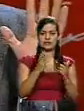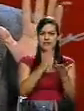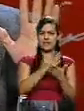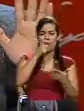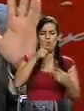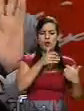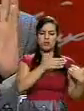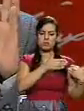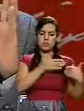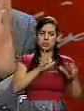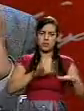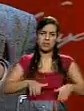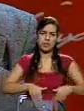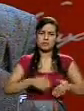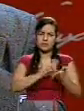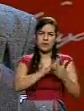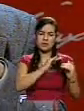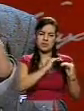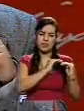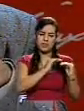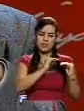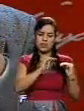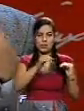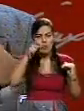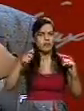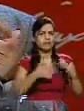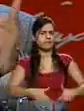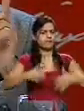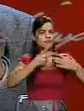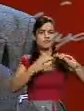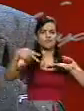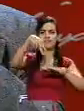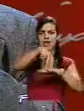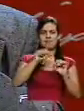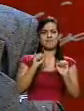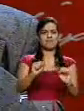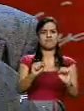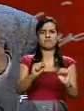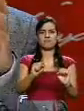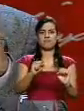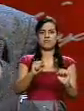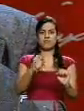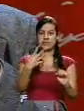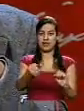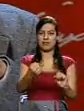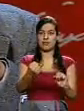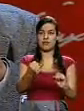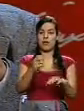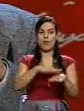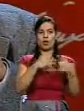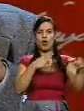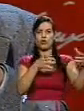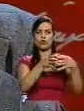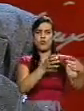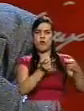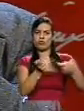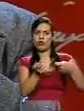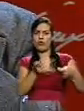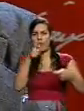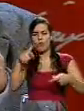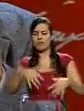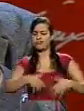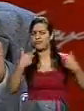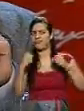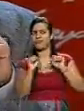para buscarle una partida de nacimiento, la relación de subordinación con la metrópoli. Y ese 19